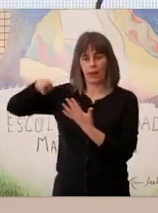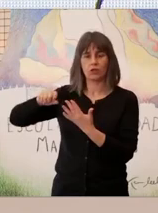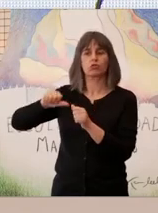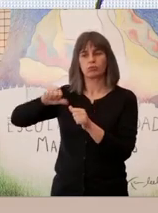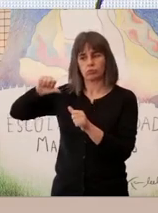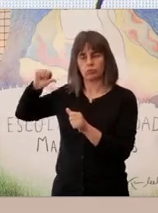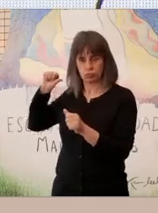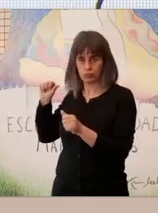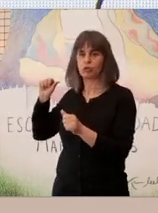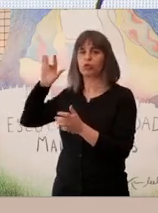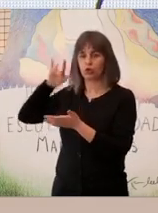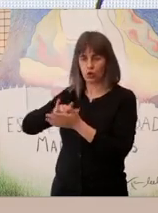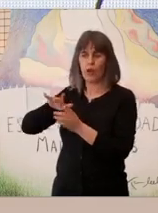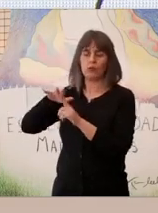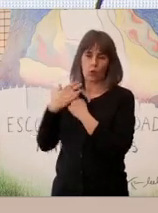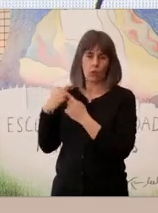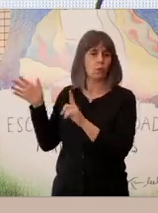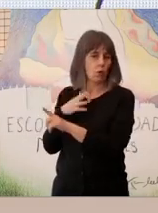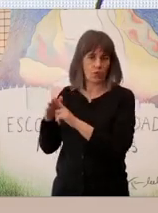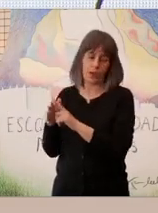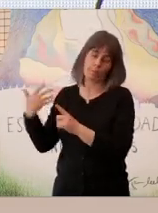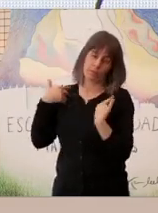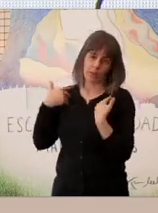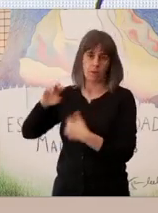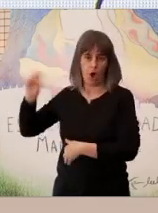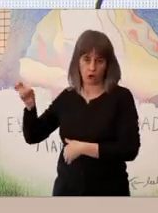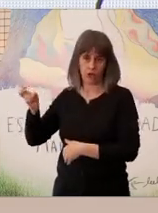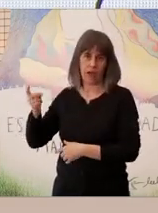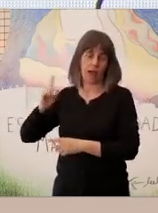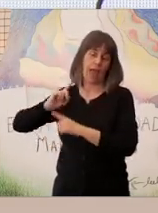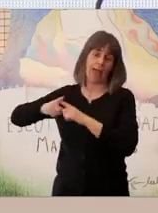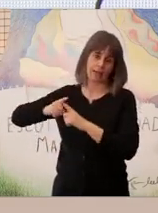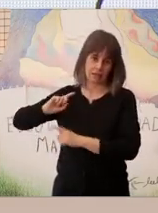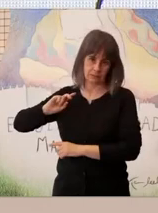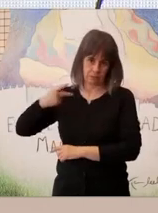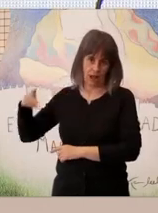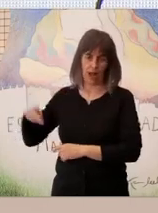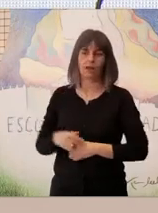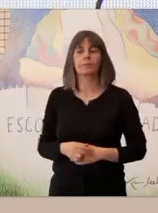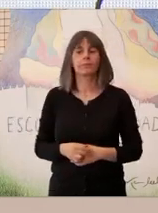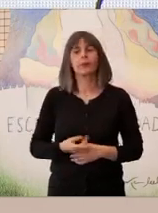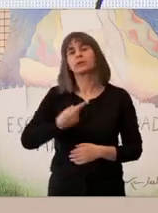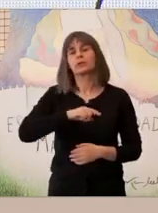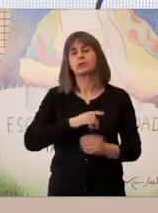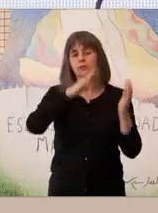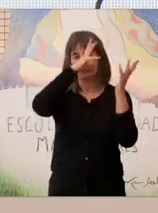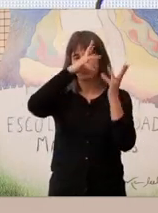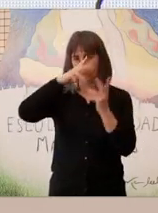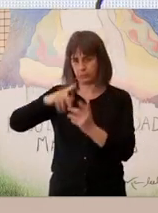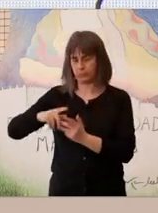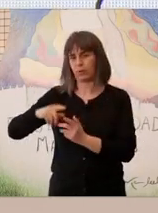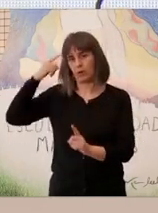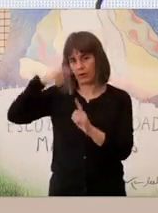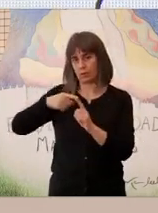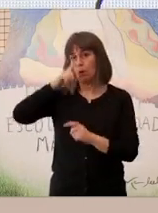tenían antecedentes con otras víctimas, también parejas o exparejas. los hemos valorado para de cara a la memoria